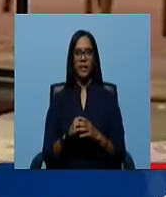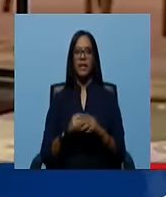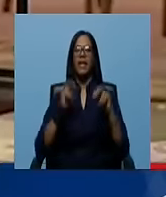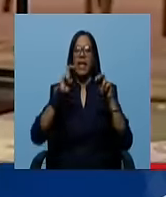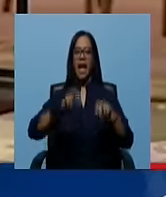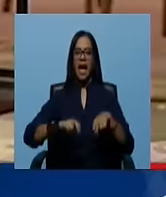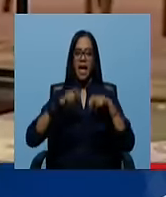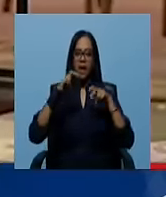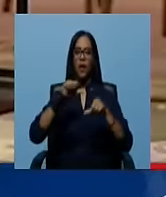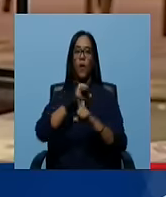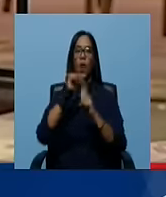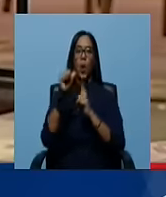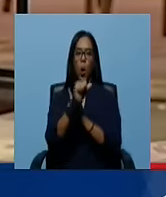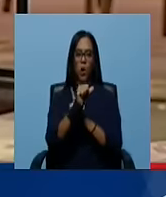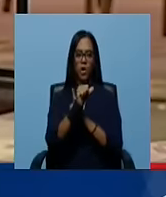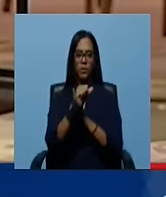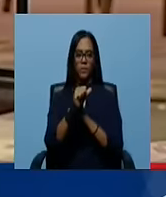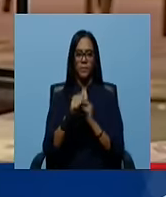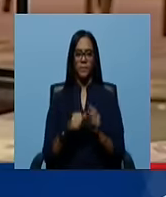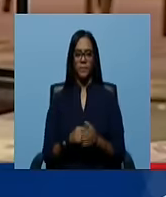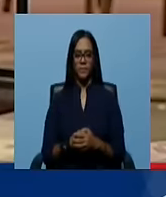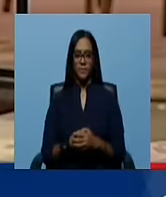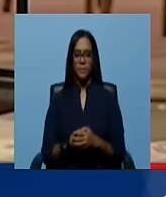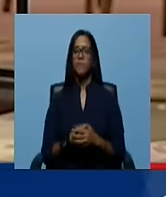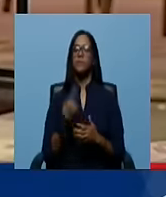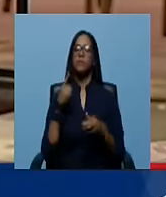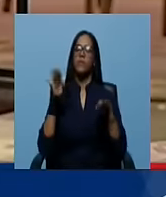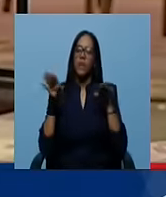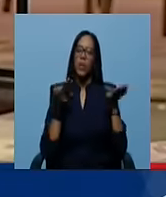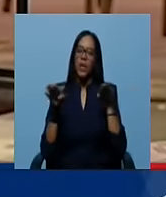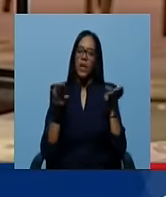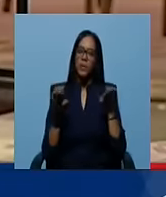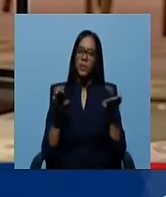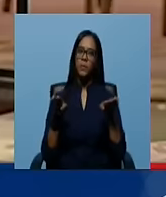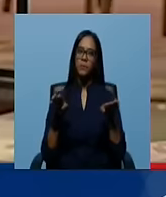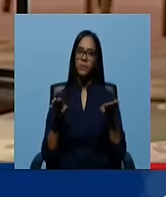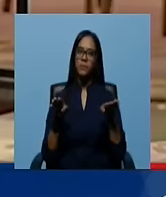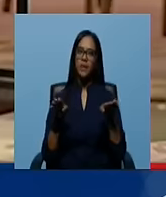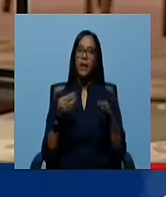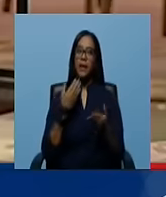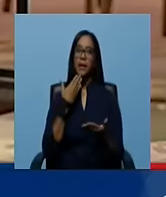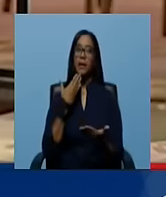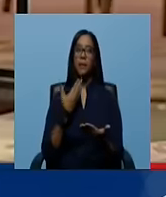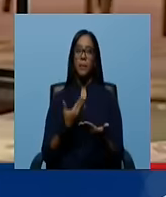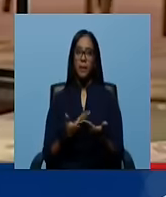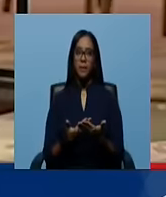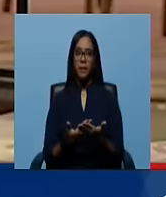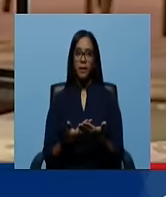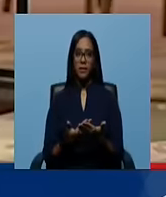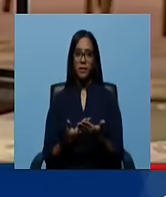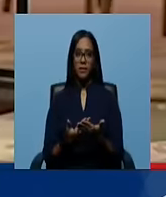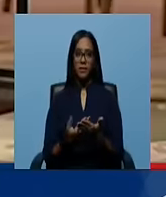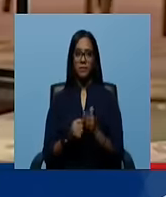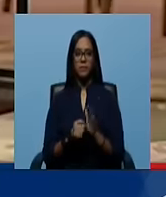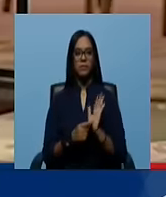agroecológico y ecológico. Un turismo que permita